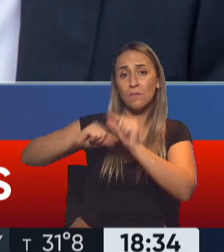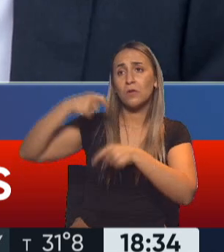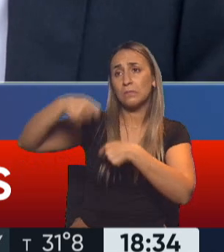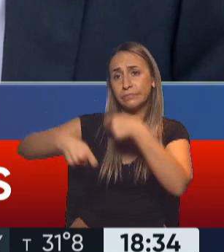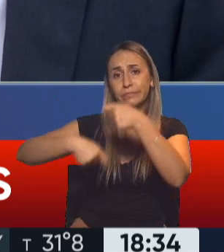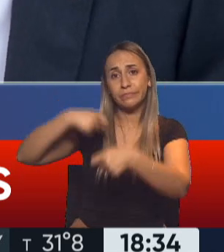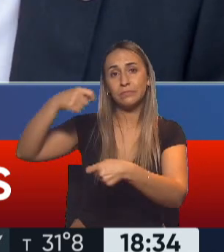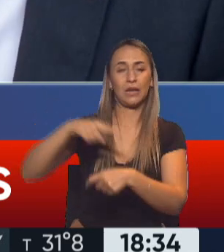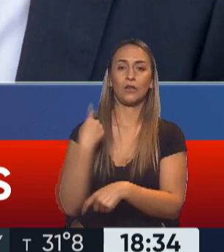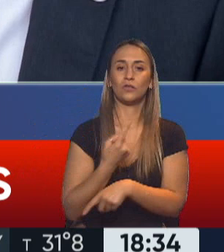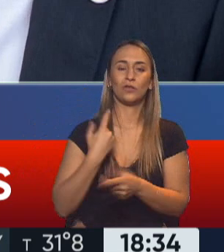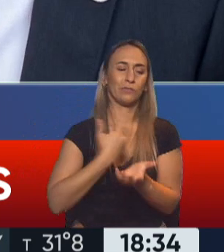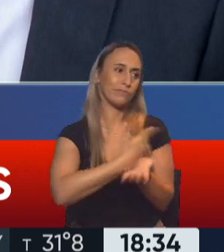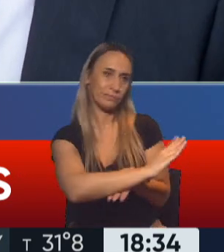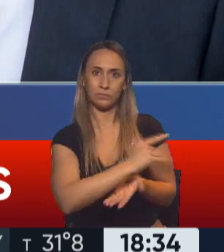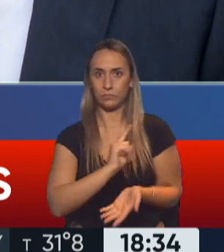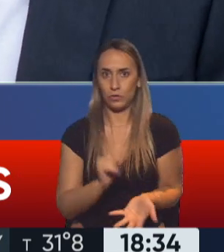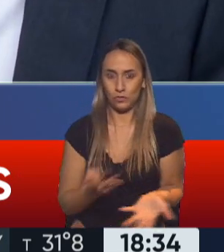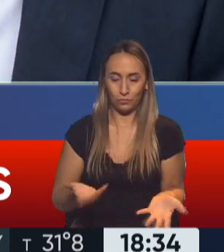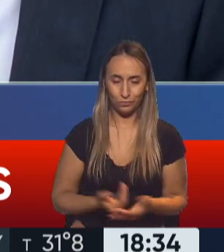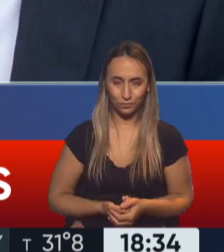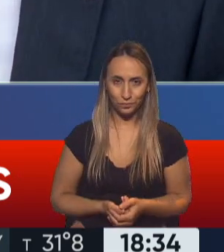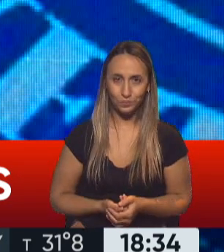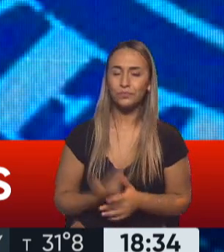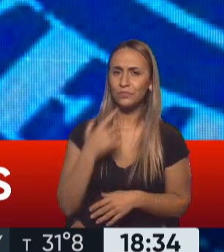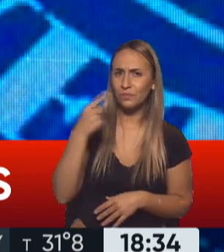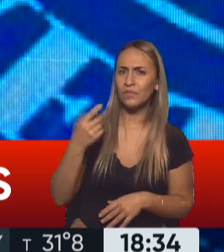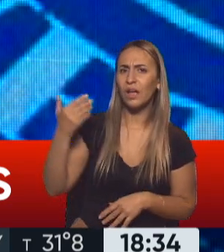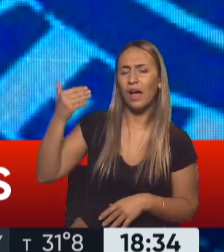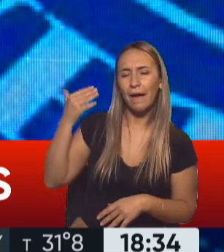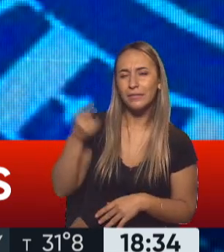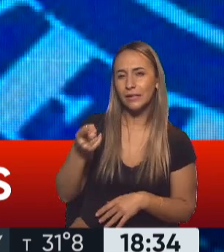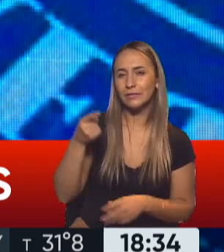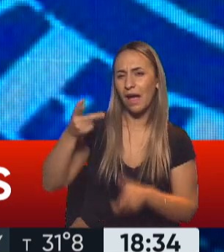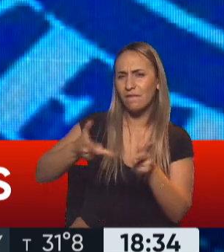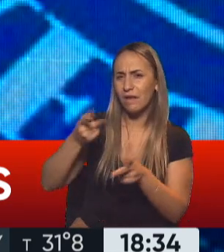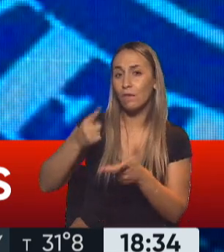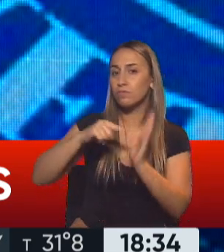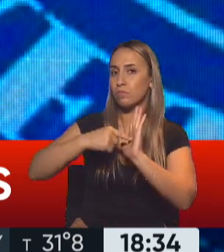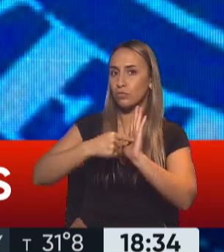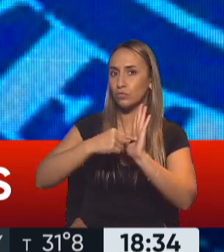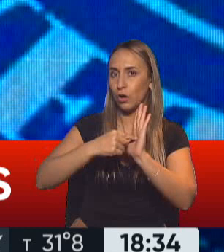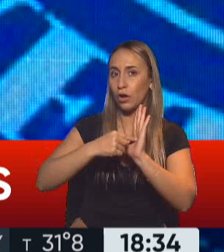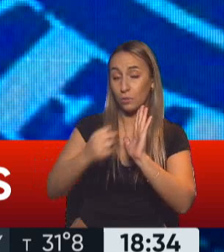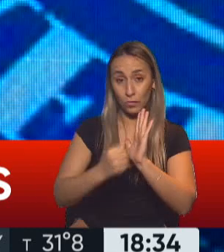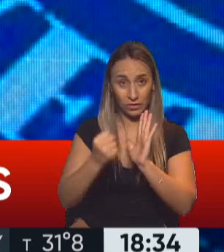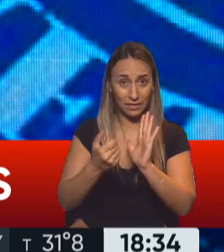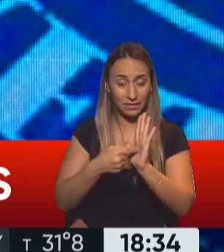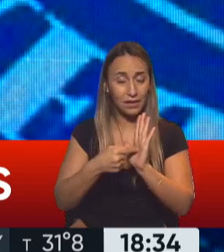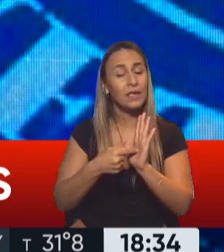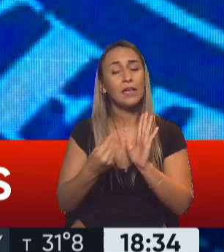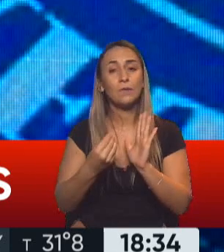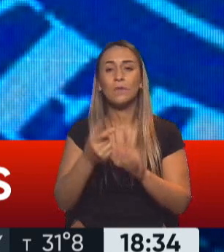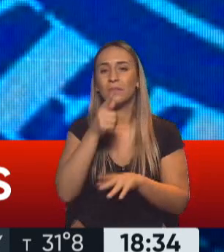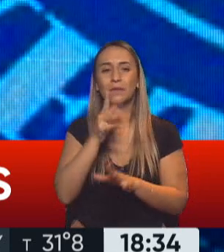desplazados. Usted en las últimas horas hablaba de un punto a tener en cuenta más que importante, creo que fuera